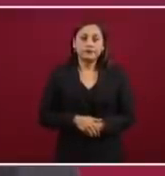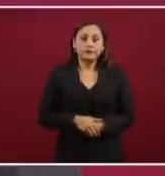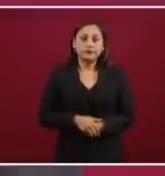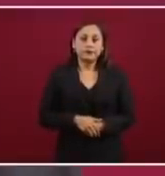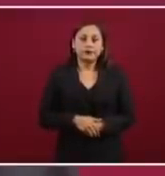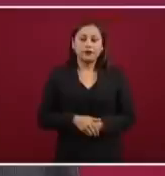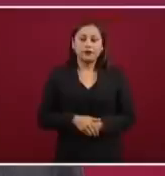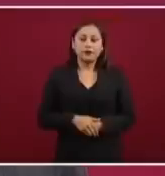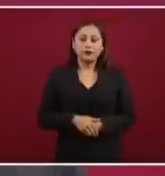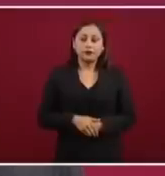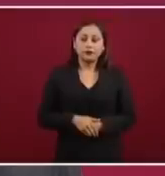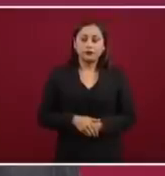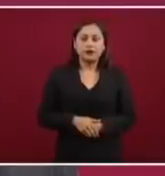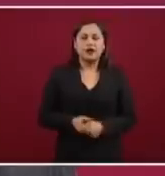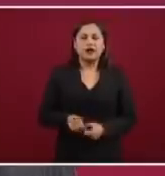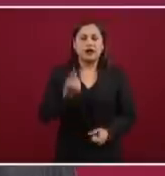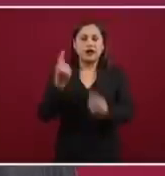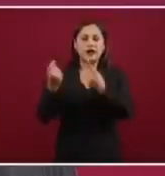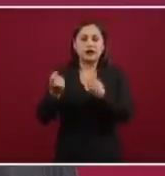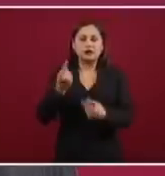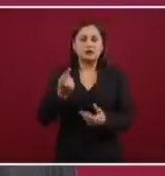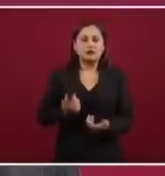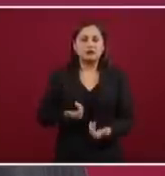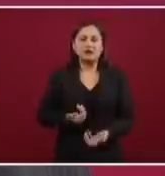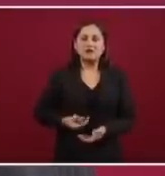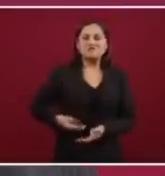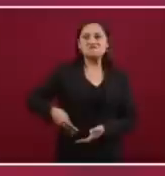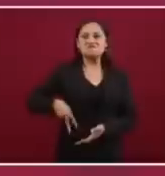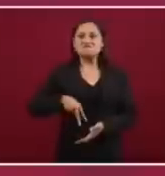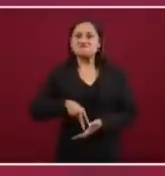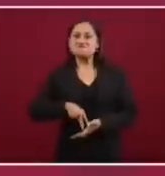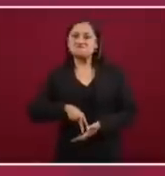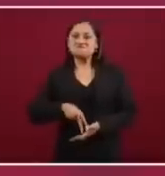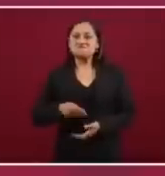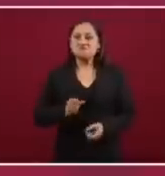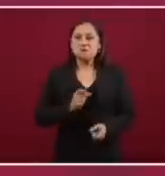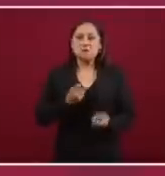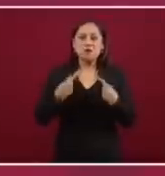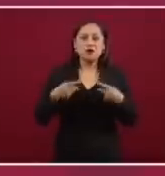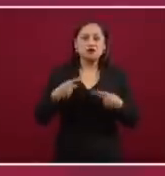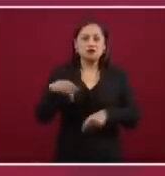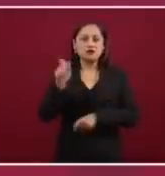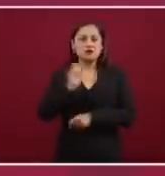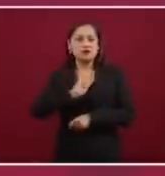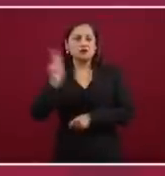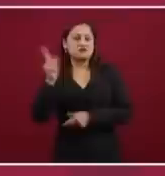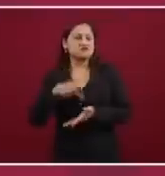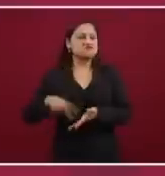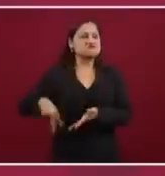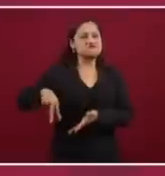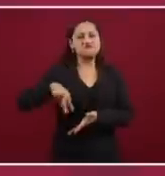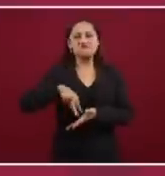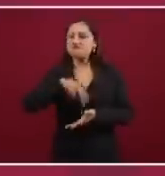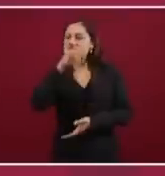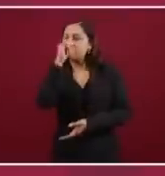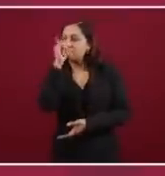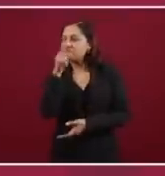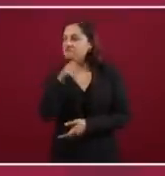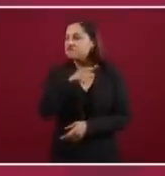con balandronadas, ¿no?, los expertos, los especialistas,